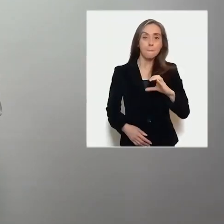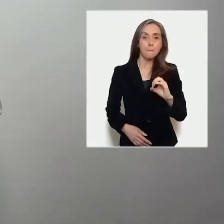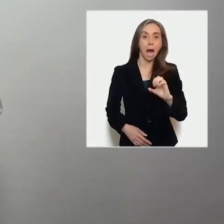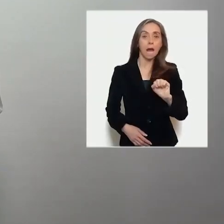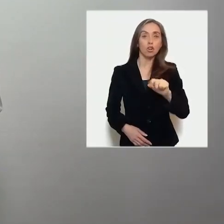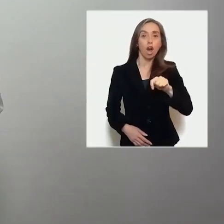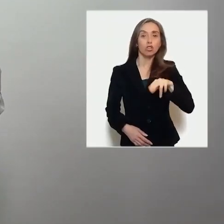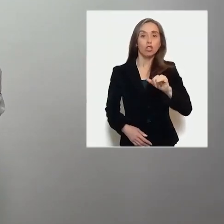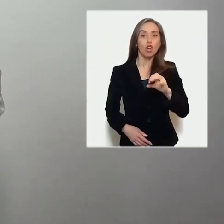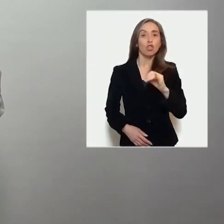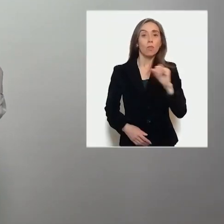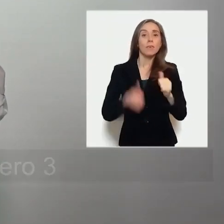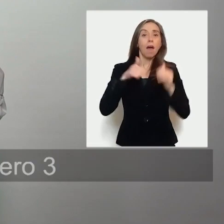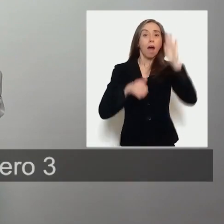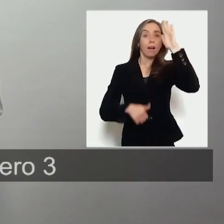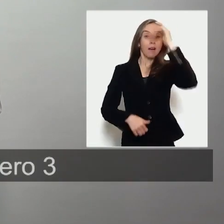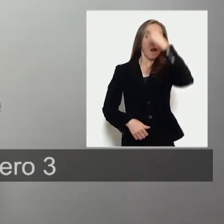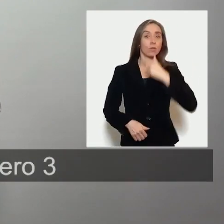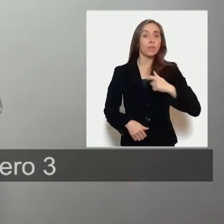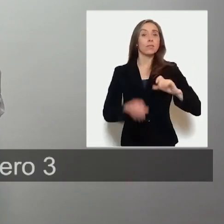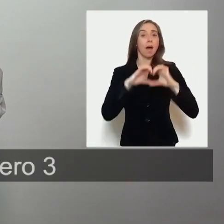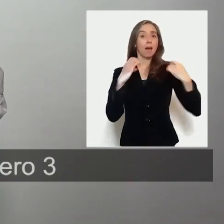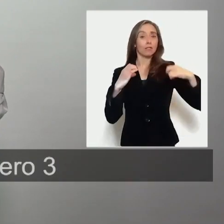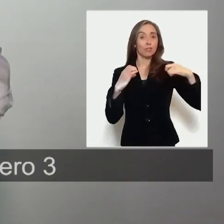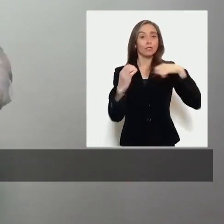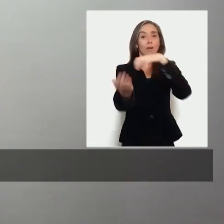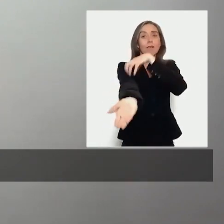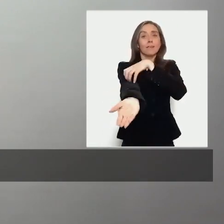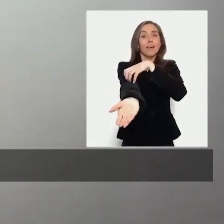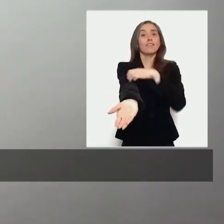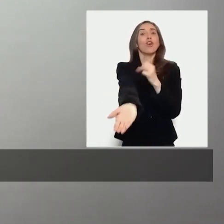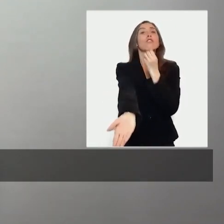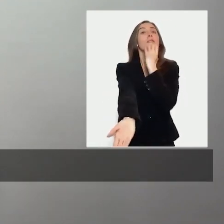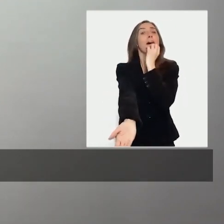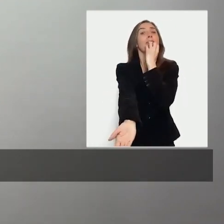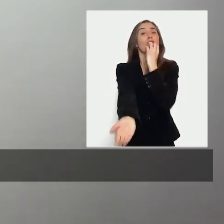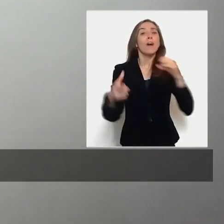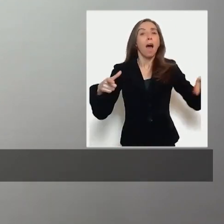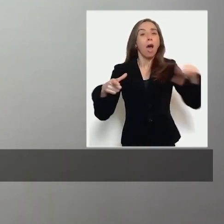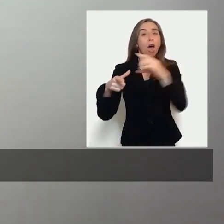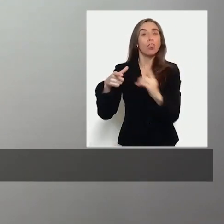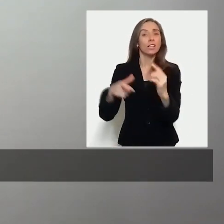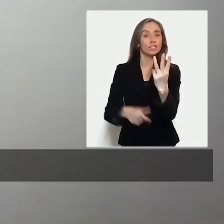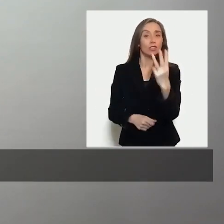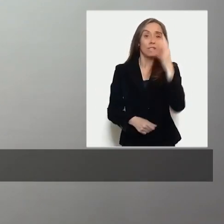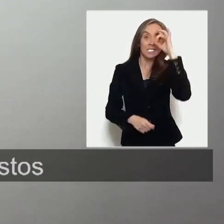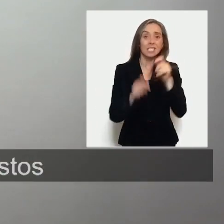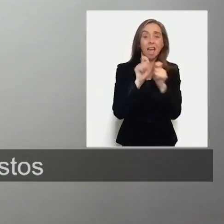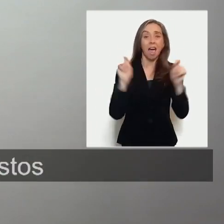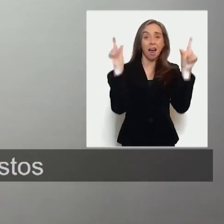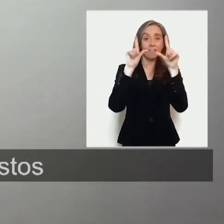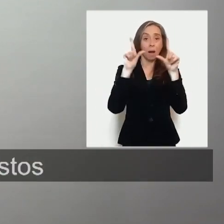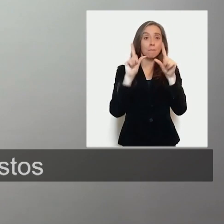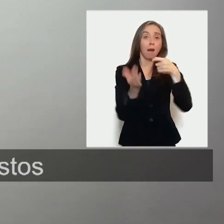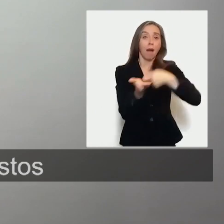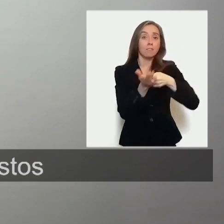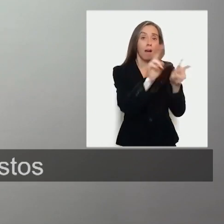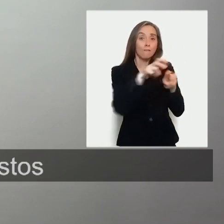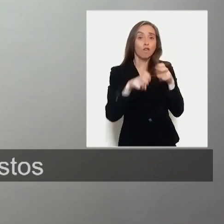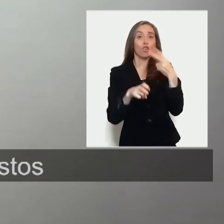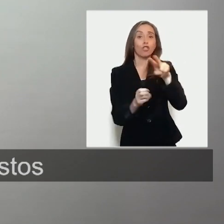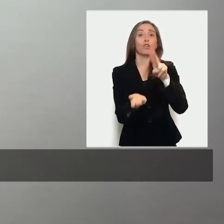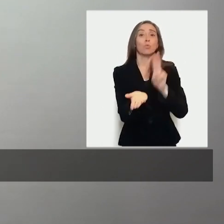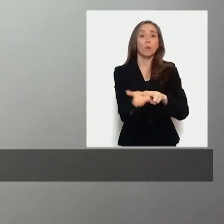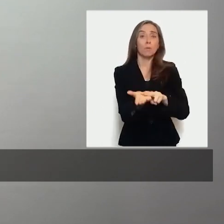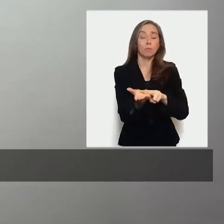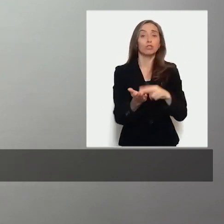Hola, soy Marco Antonio Díaz, candidato a senador por el distrito número 3, región de Antofagasta, y consciente de que esta franja está siendo financiada con tus